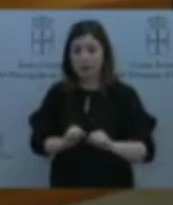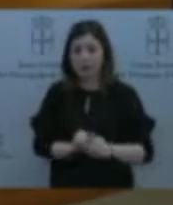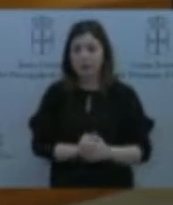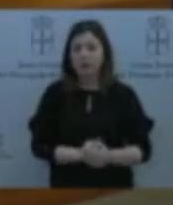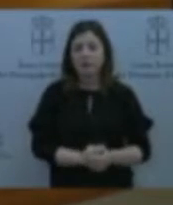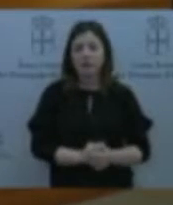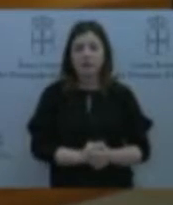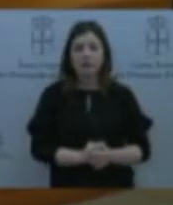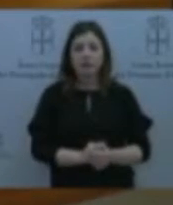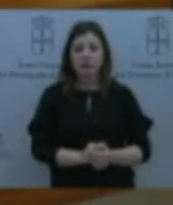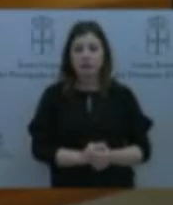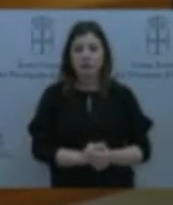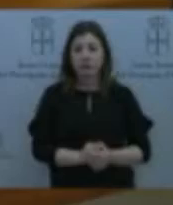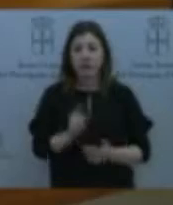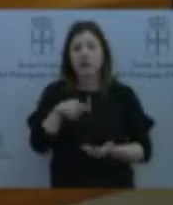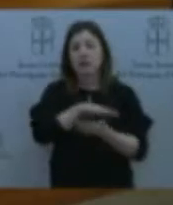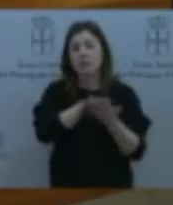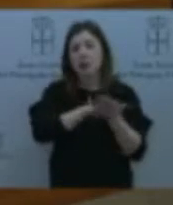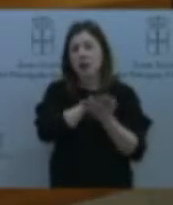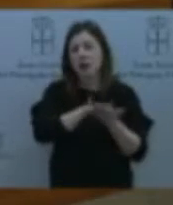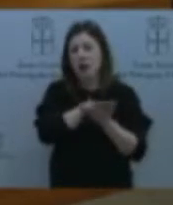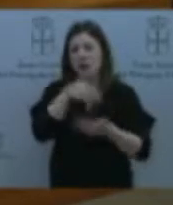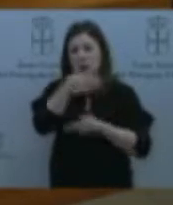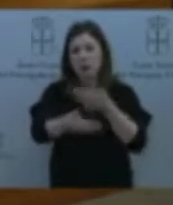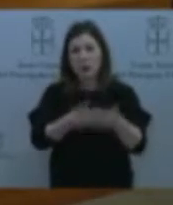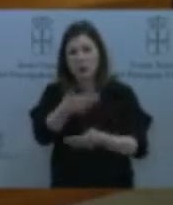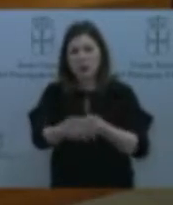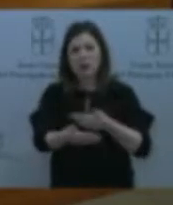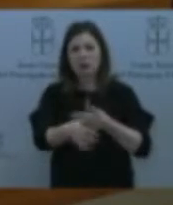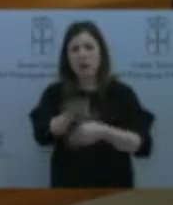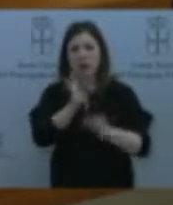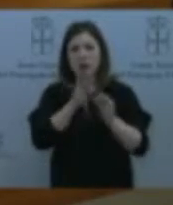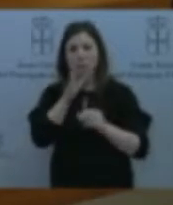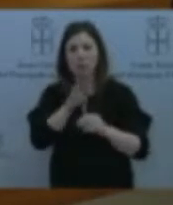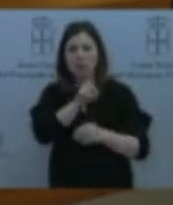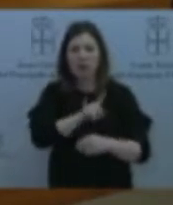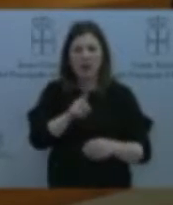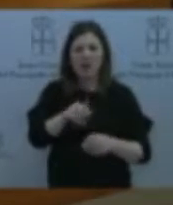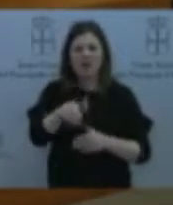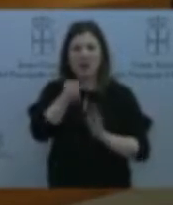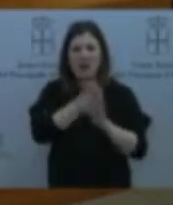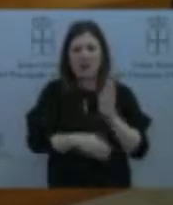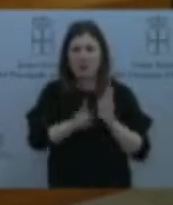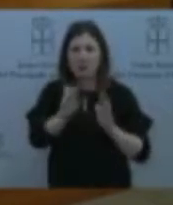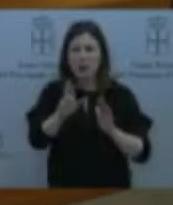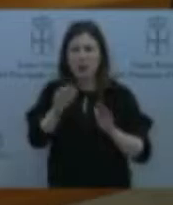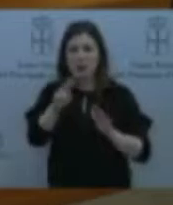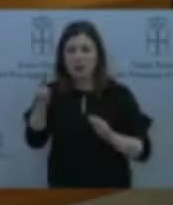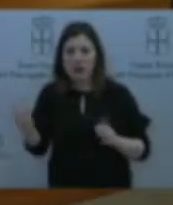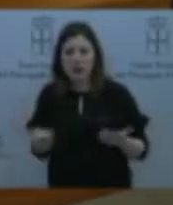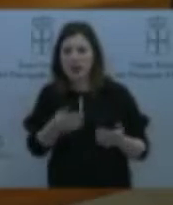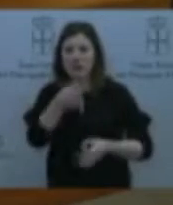listas abiertas, de procesos de candidatos elegidos por primarias, listas paritarias, envío centralizado de papeletas, debates justos en la televisión, proporcionalidad del